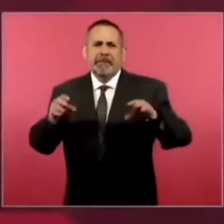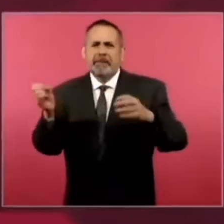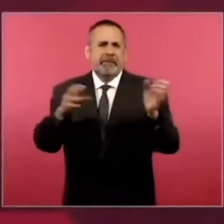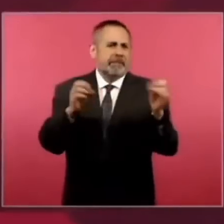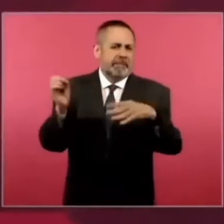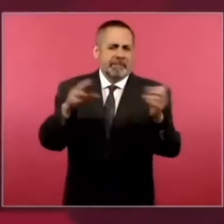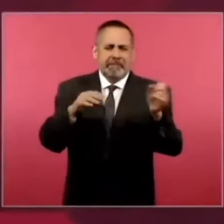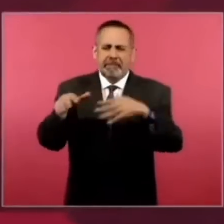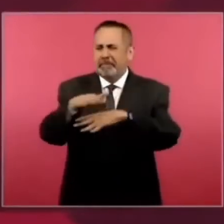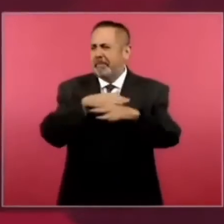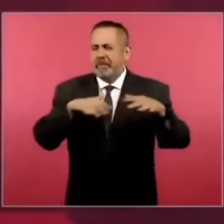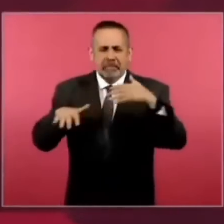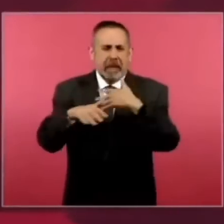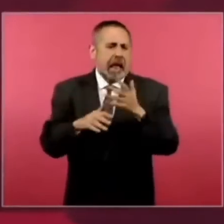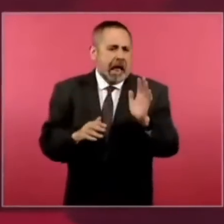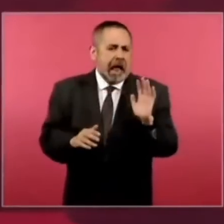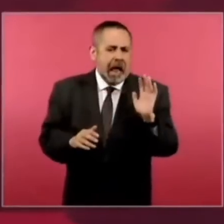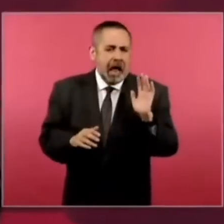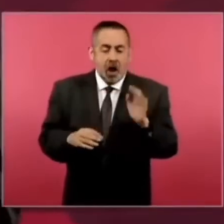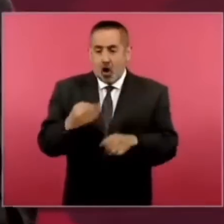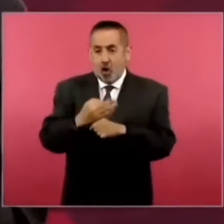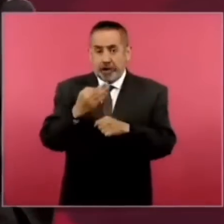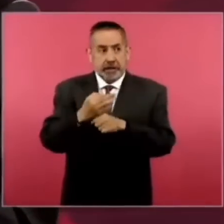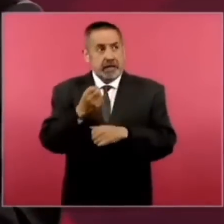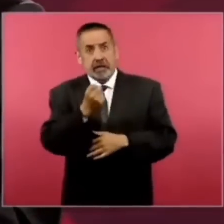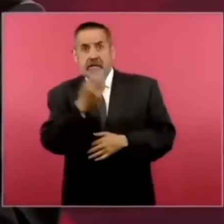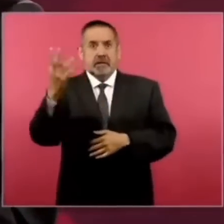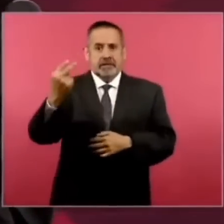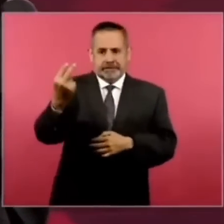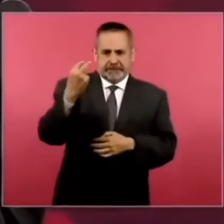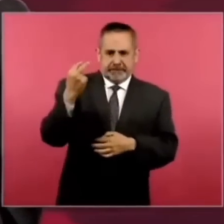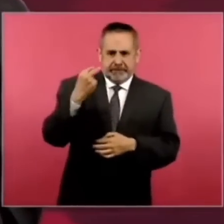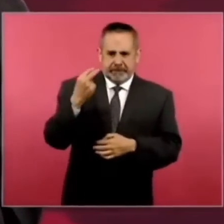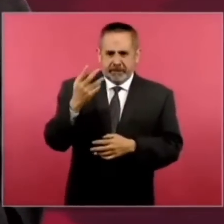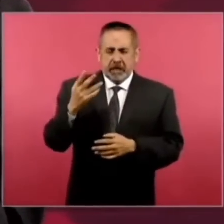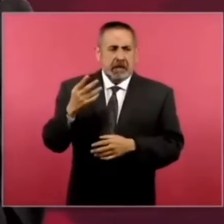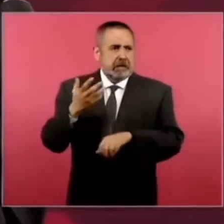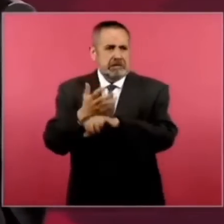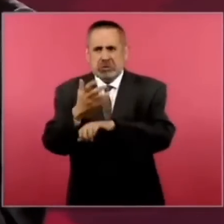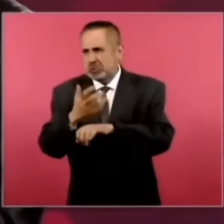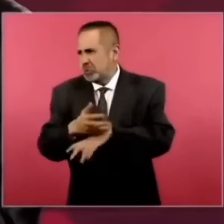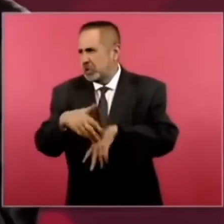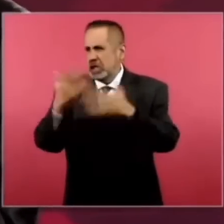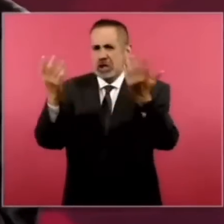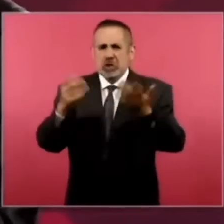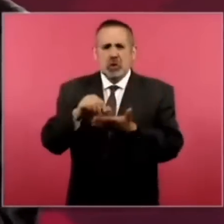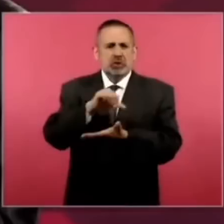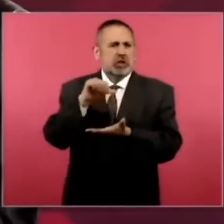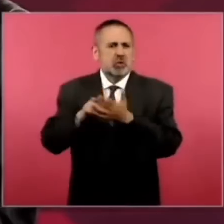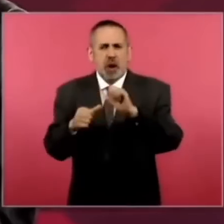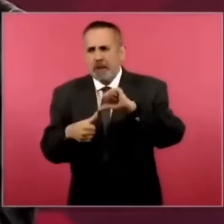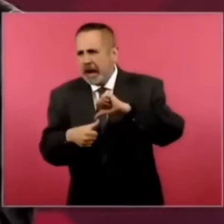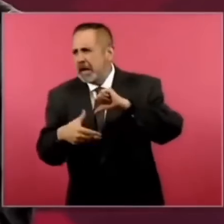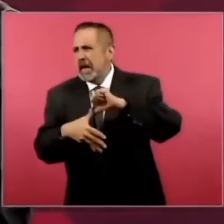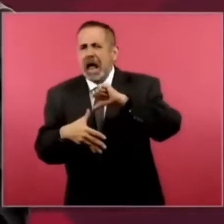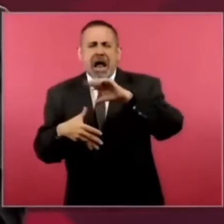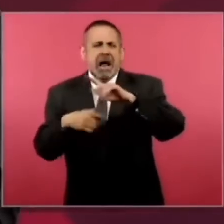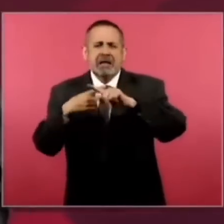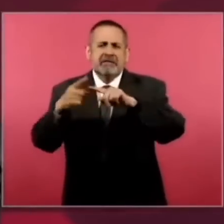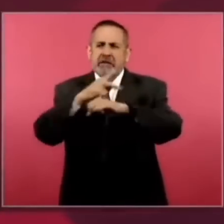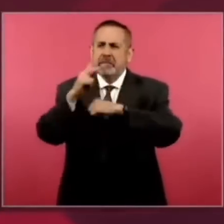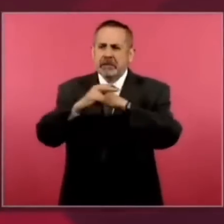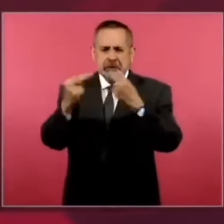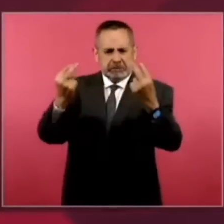nos están viendo en Estados Unidos, en Centroamérica, en